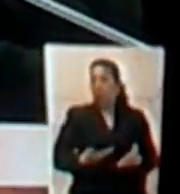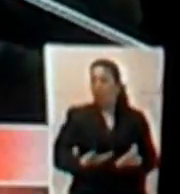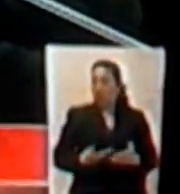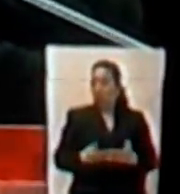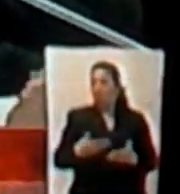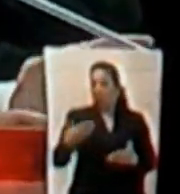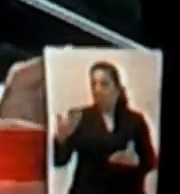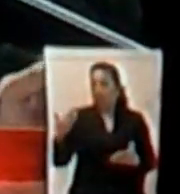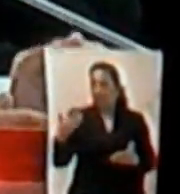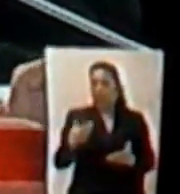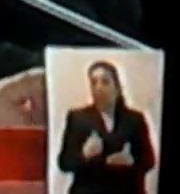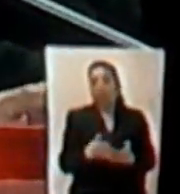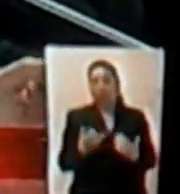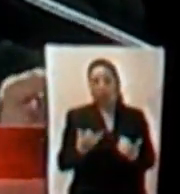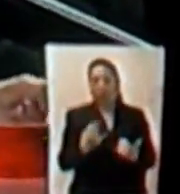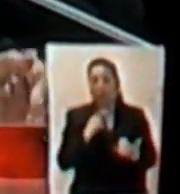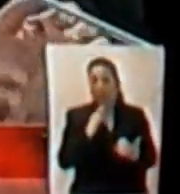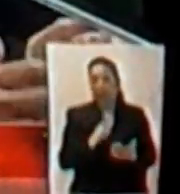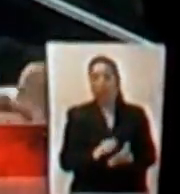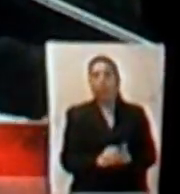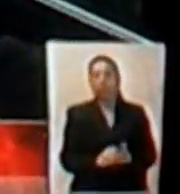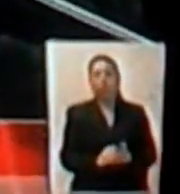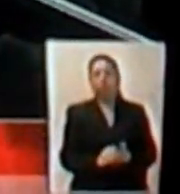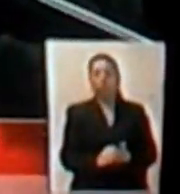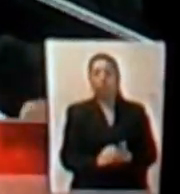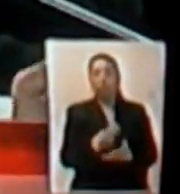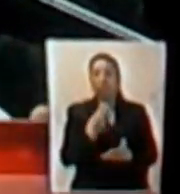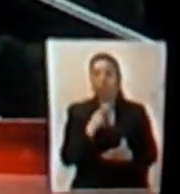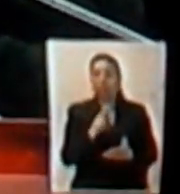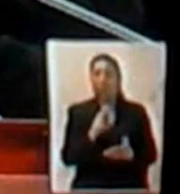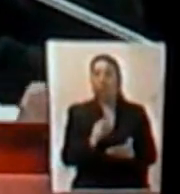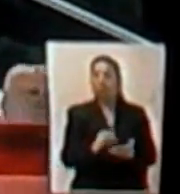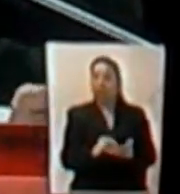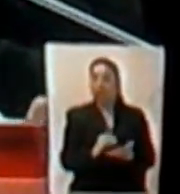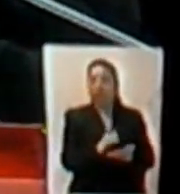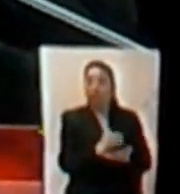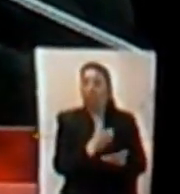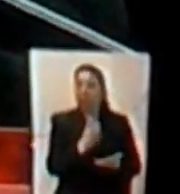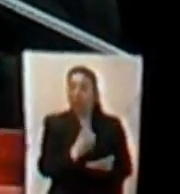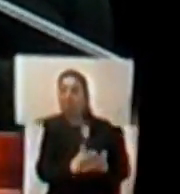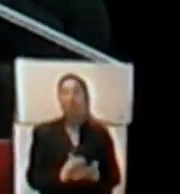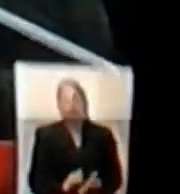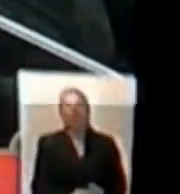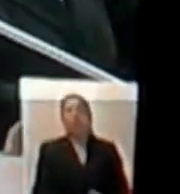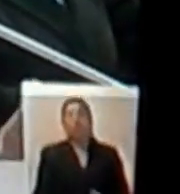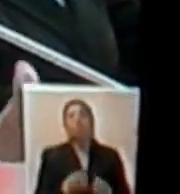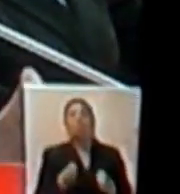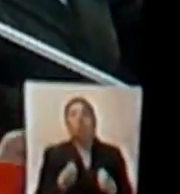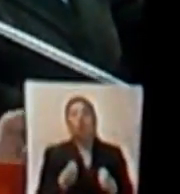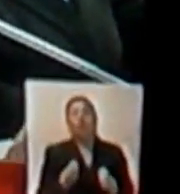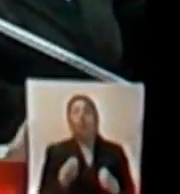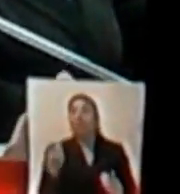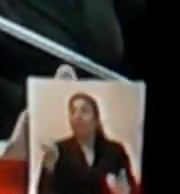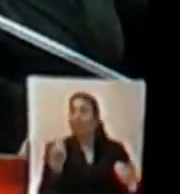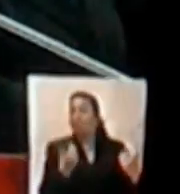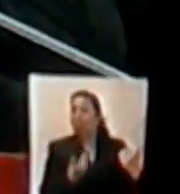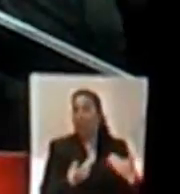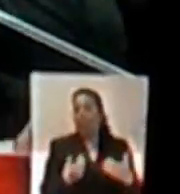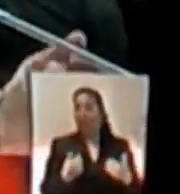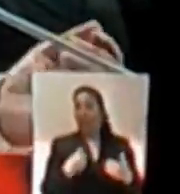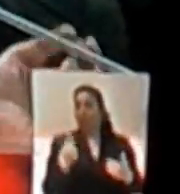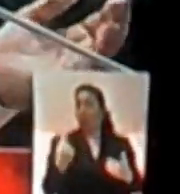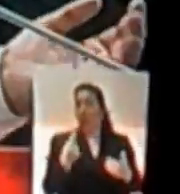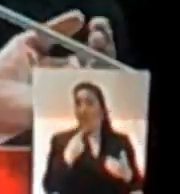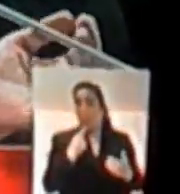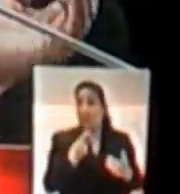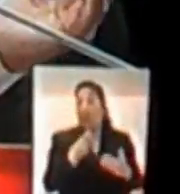tomó en cuenta la pesca artesanal y hoy estamos viviendo ya una situación de peligro, de exposición de inversión, porque las inversiones fuertes ya se van a dar